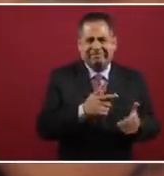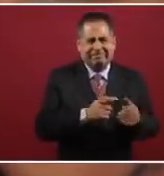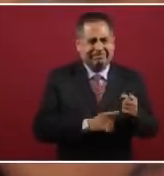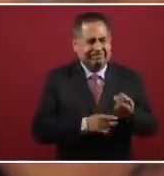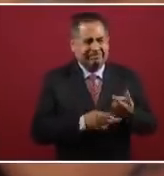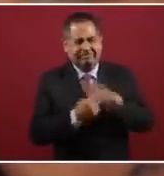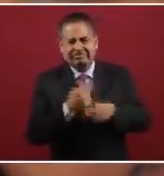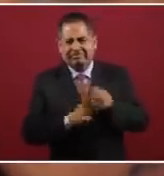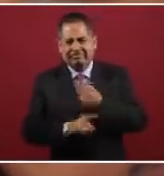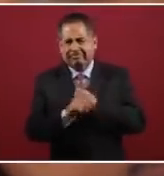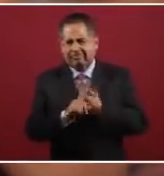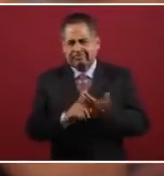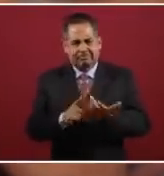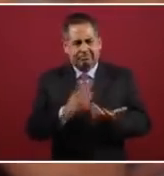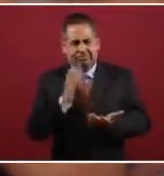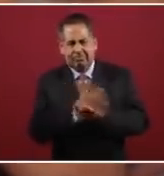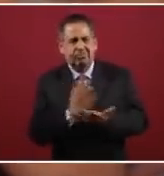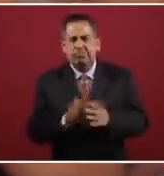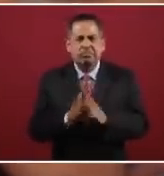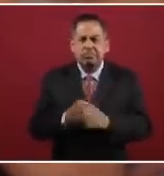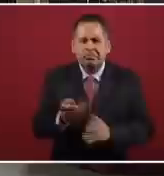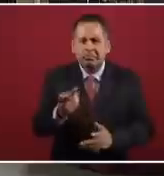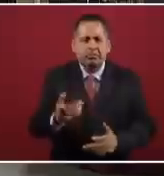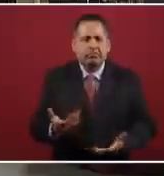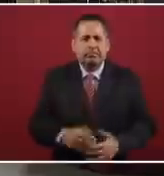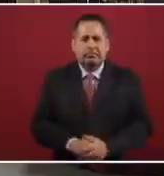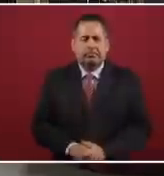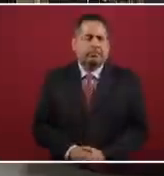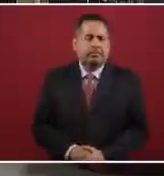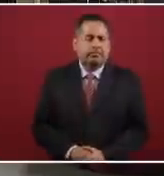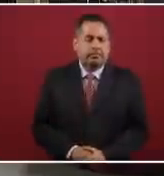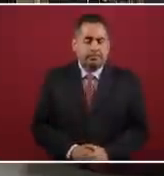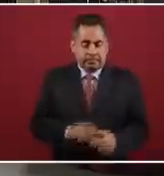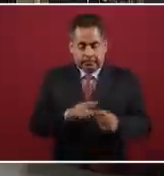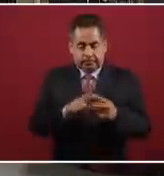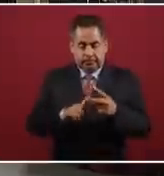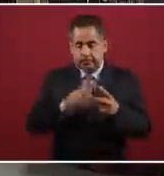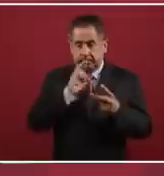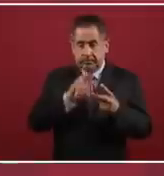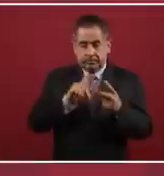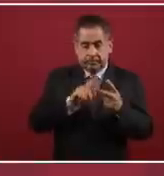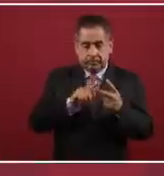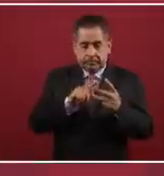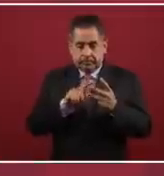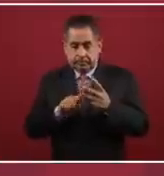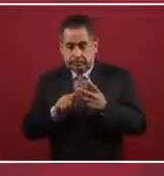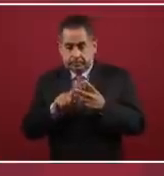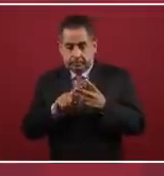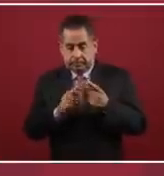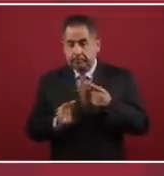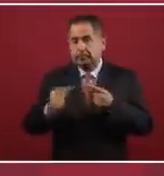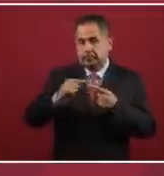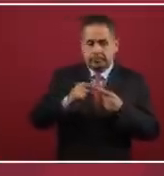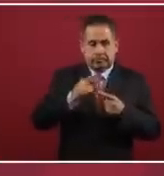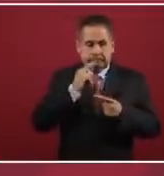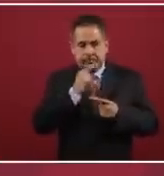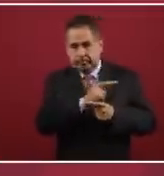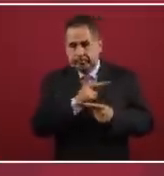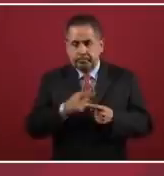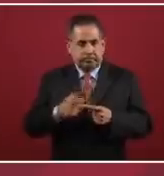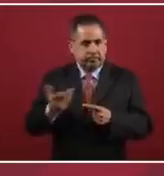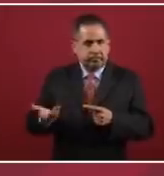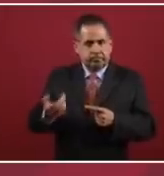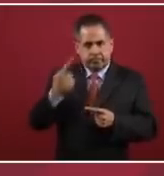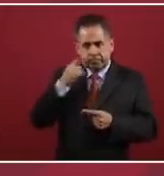salud. Esas serían mis tres preguntas, sí, señor presidente. Te contesto las dos últimas y le pedimos a